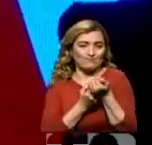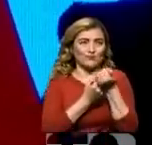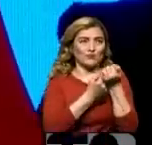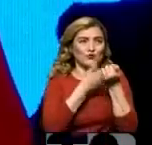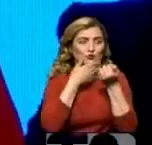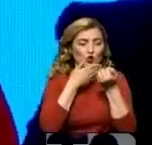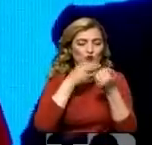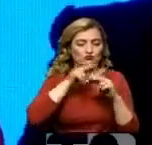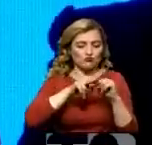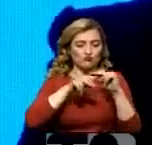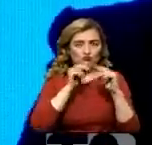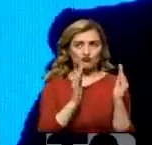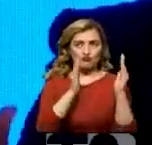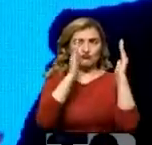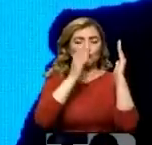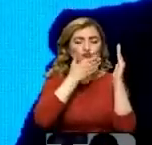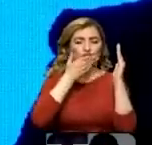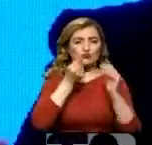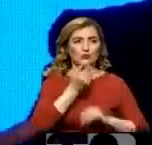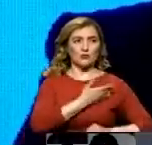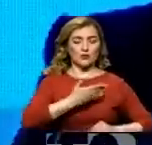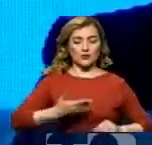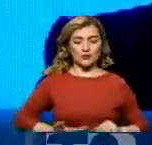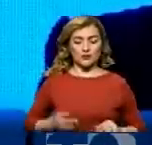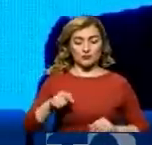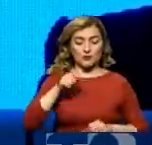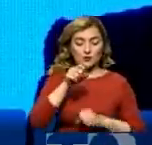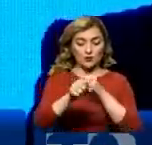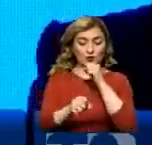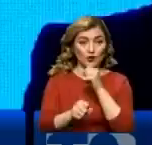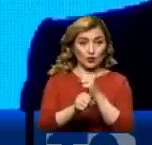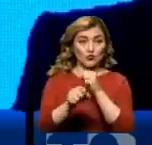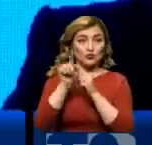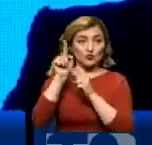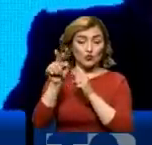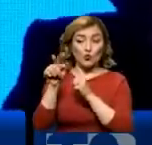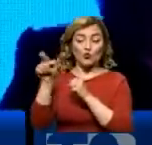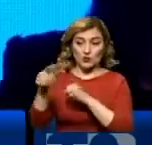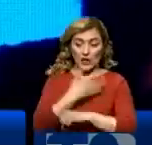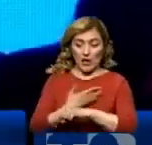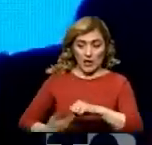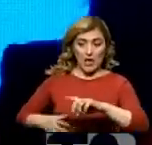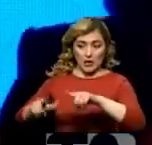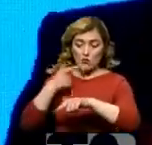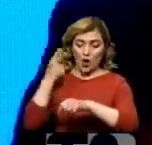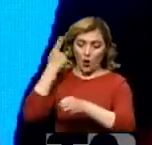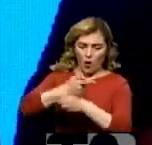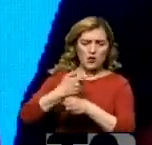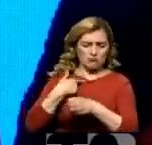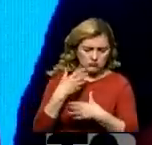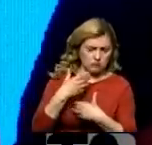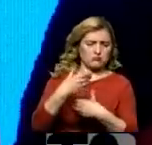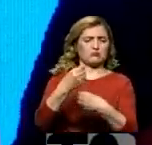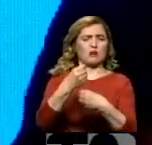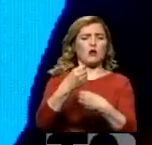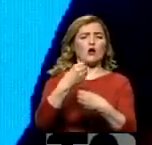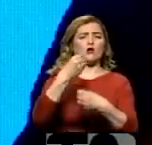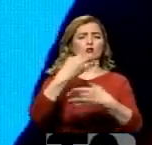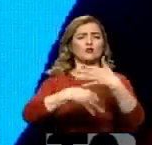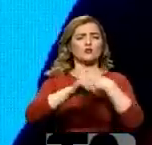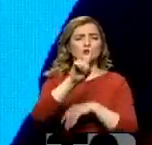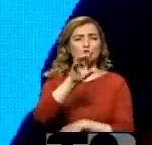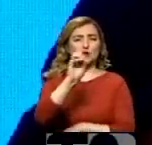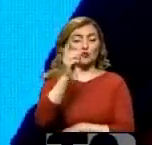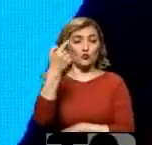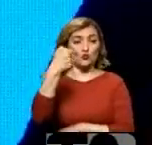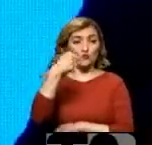mejor infraestructura. Presidente, durante este año y también siguiendo sus disposiciones, contamos con aproximadamente